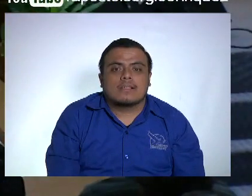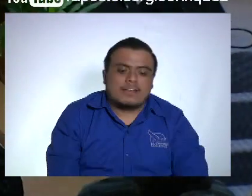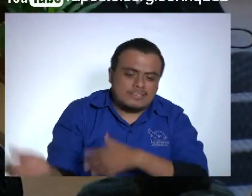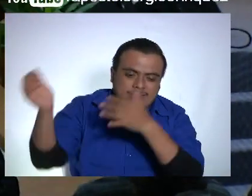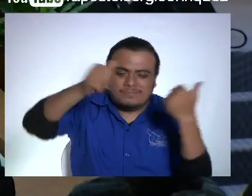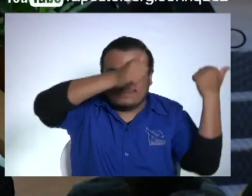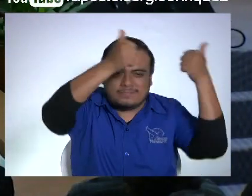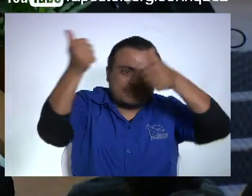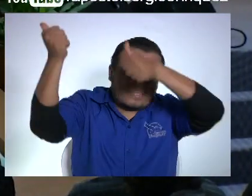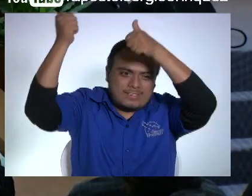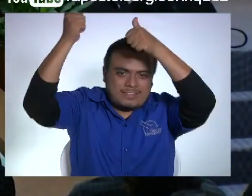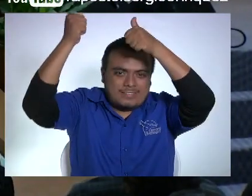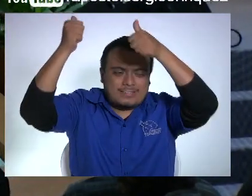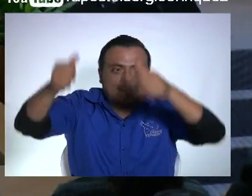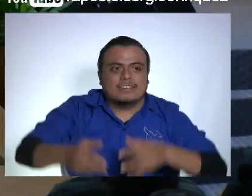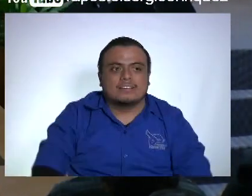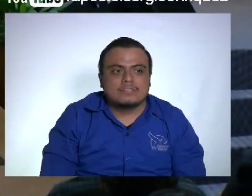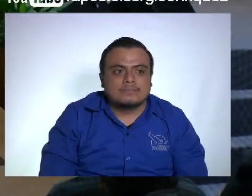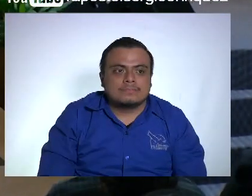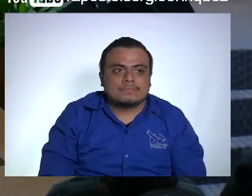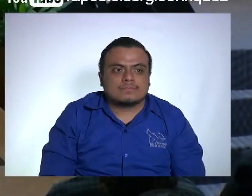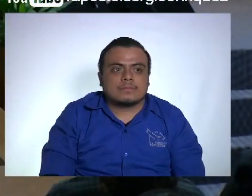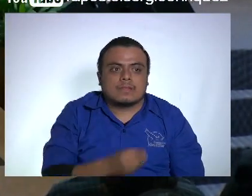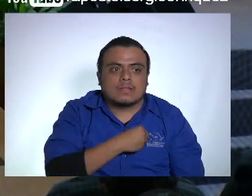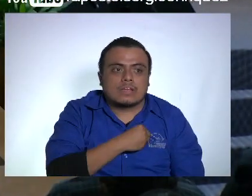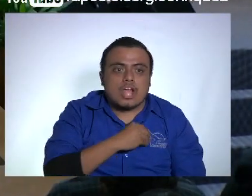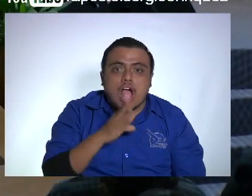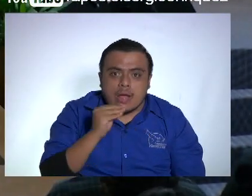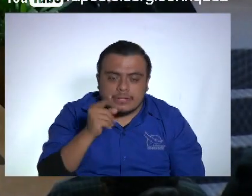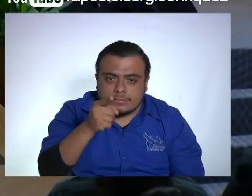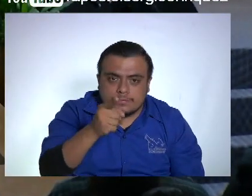Aleluya. Te quiero hablar, Betania.